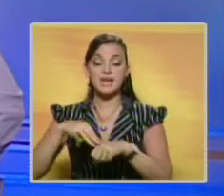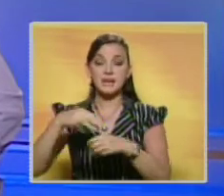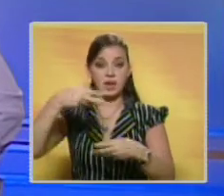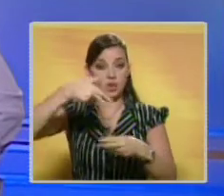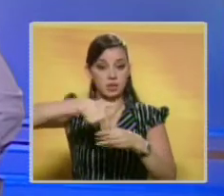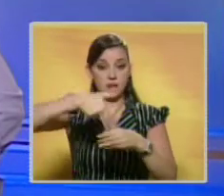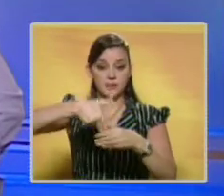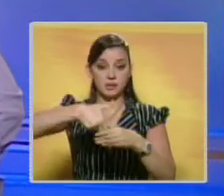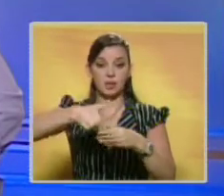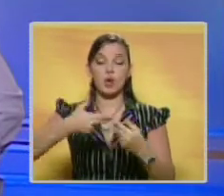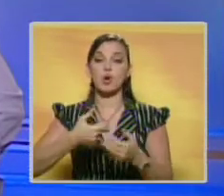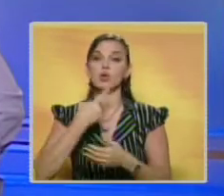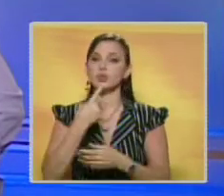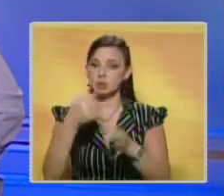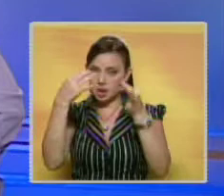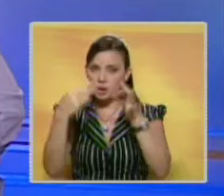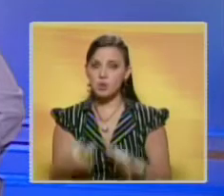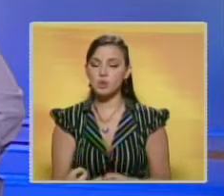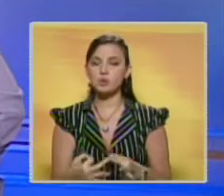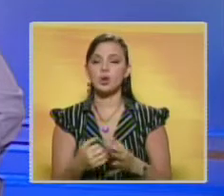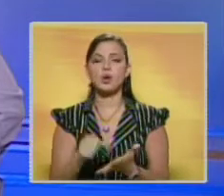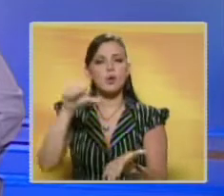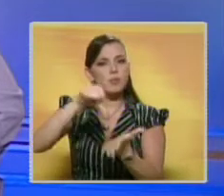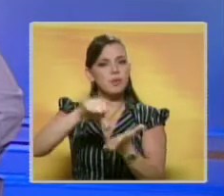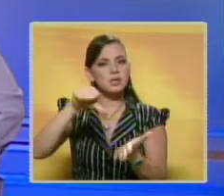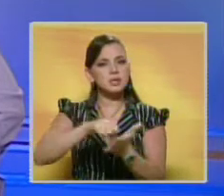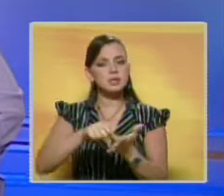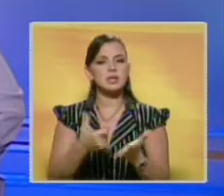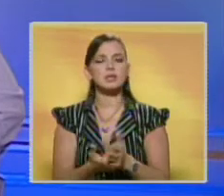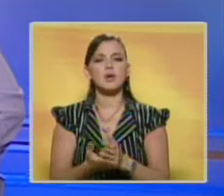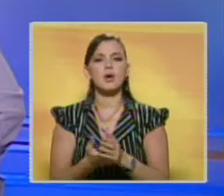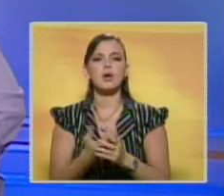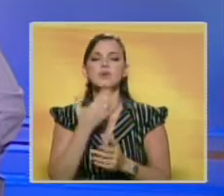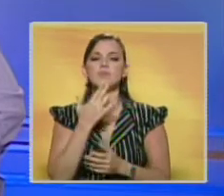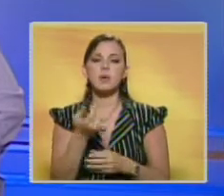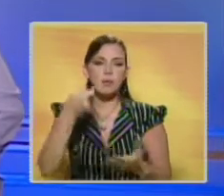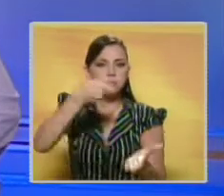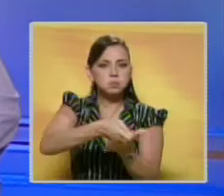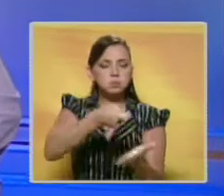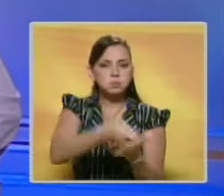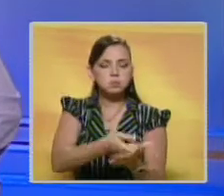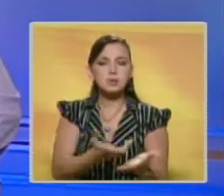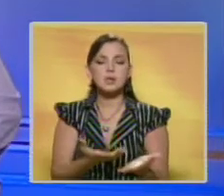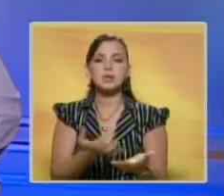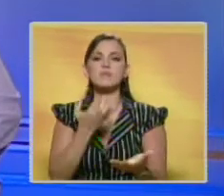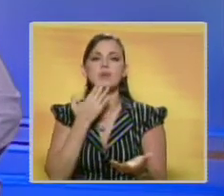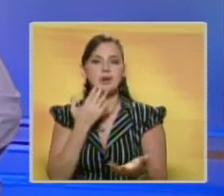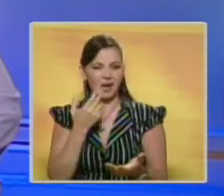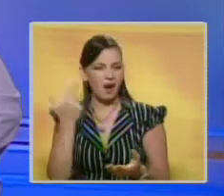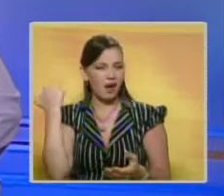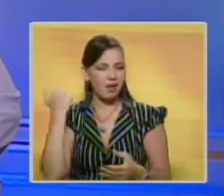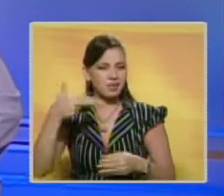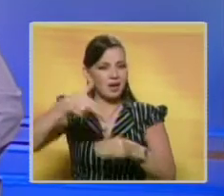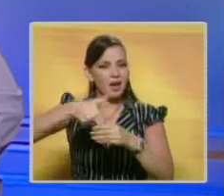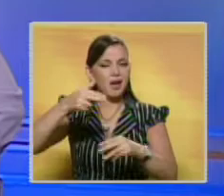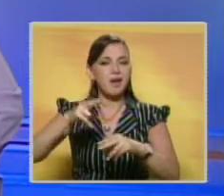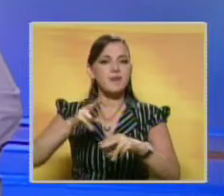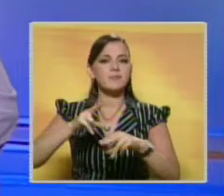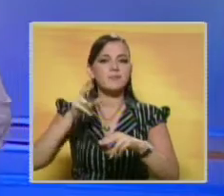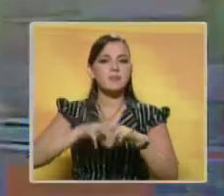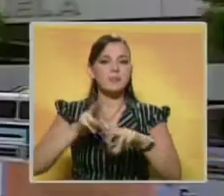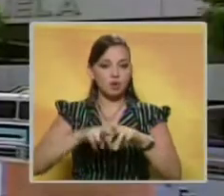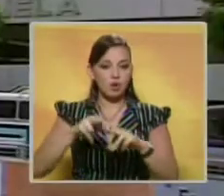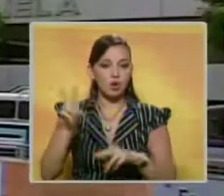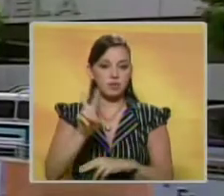la compensación dictada por el Centro Internacional de Arreglo de Diferencias Relativas a Inversiones, CIADI, por el caso de la petrolera estadounidense